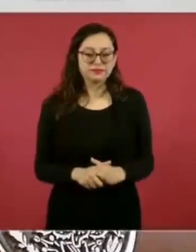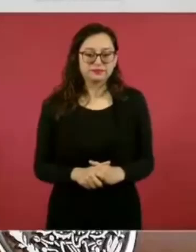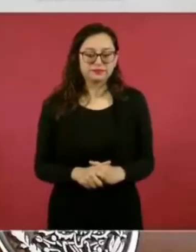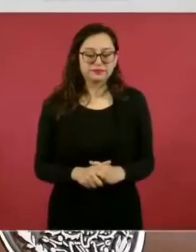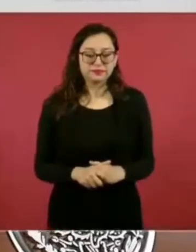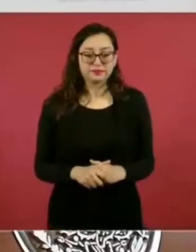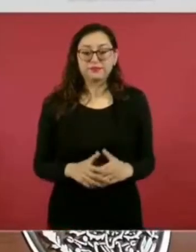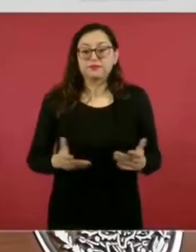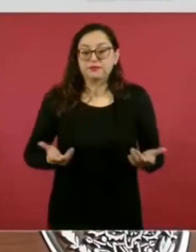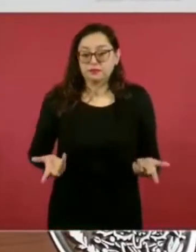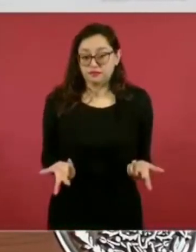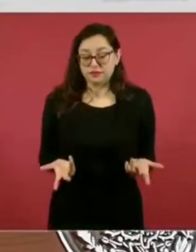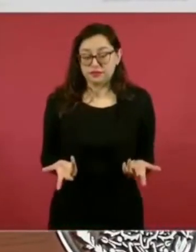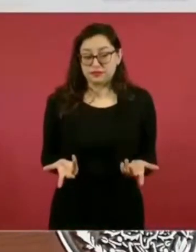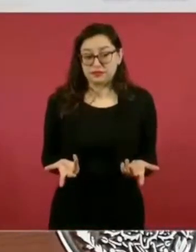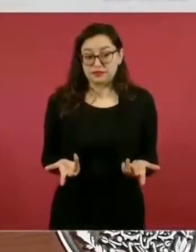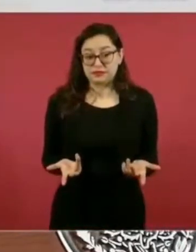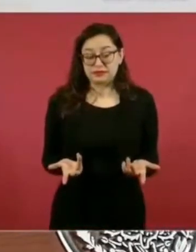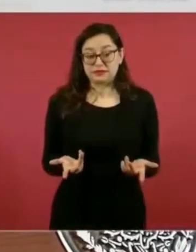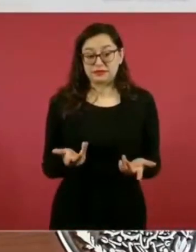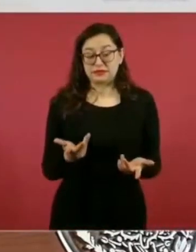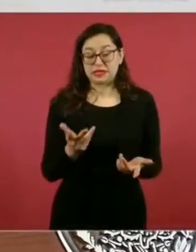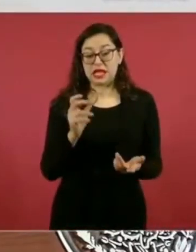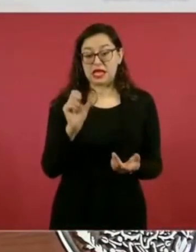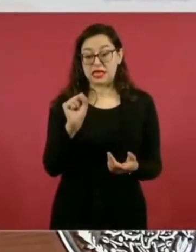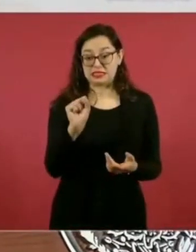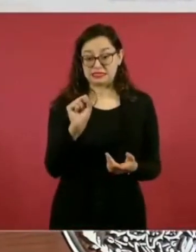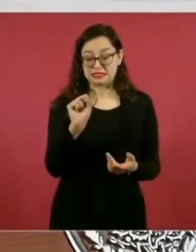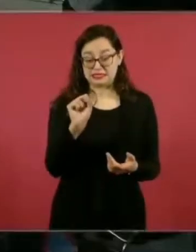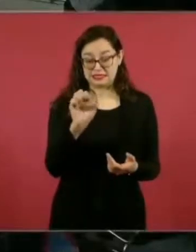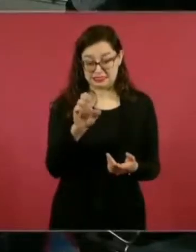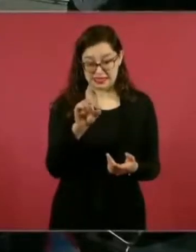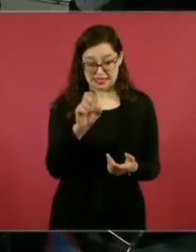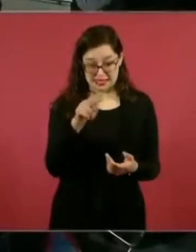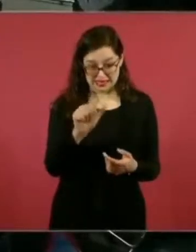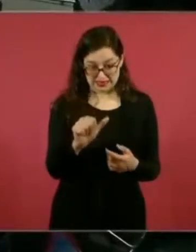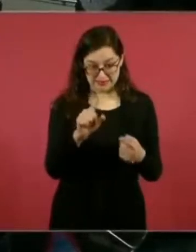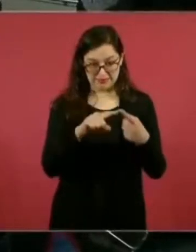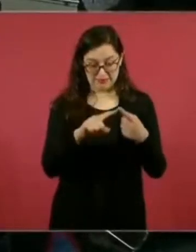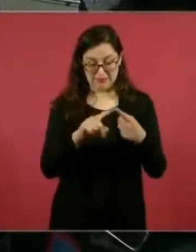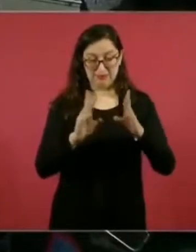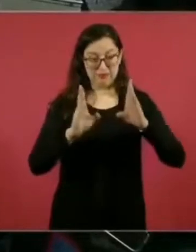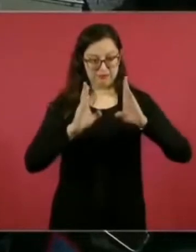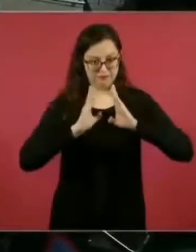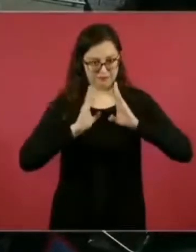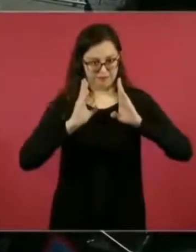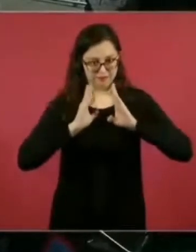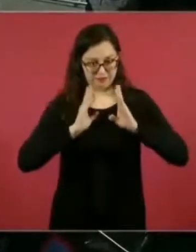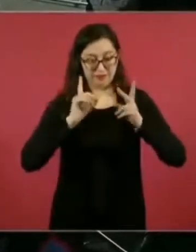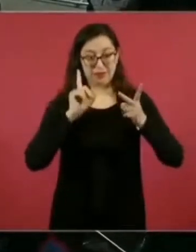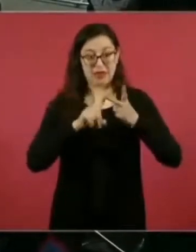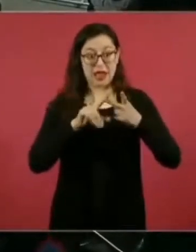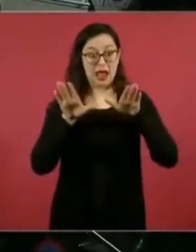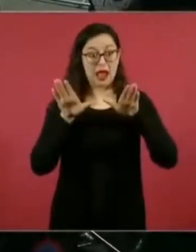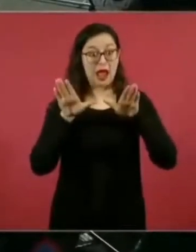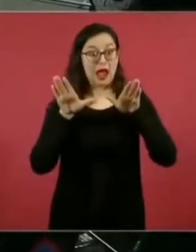Así como la Secretaría de la Defensa tiene al Ejército, tiene a la Fuerza